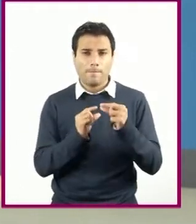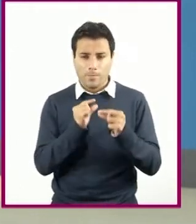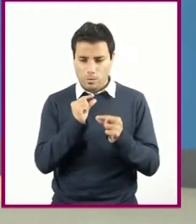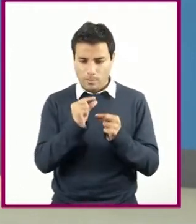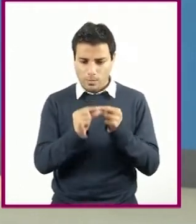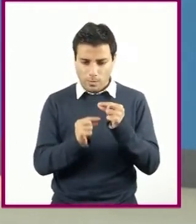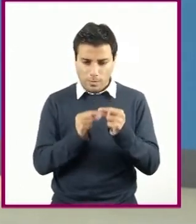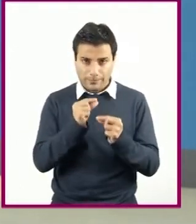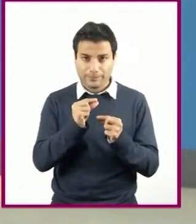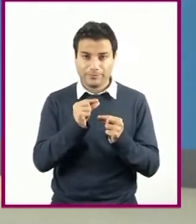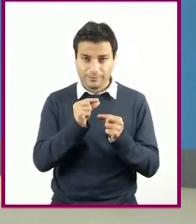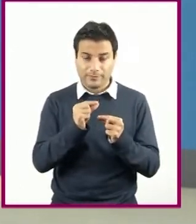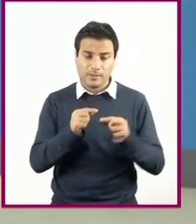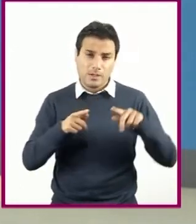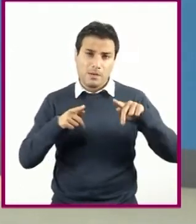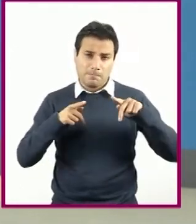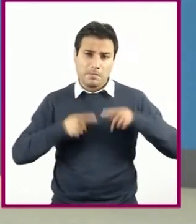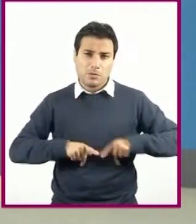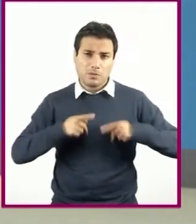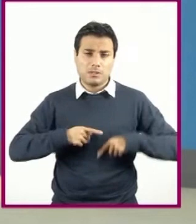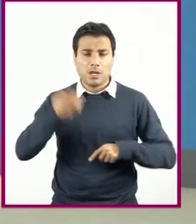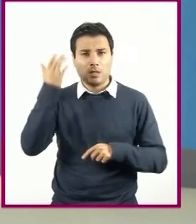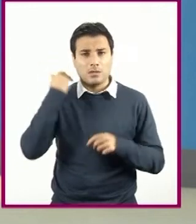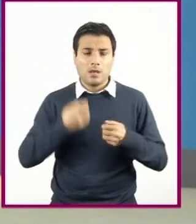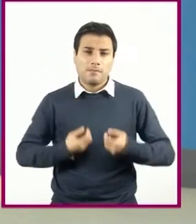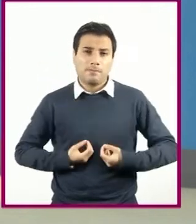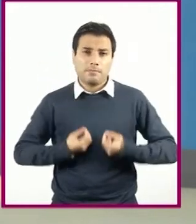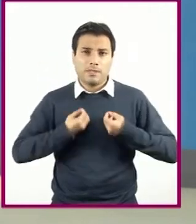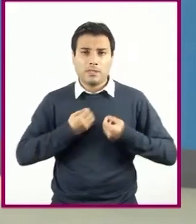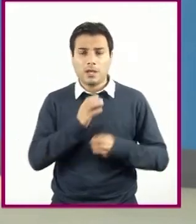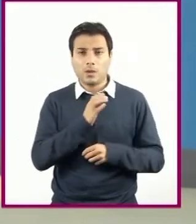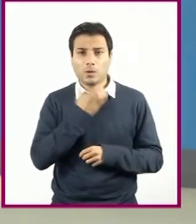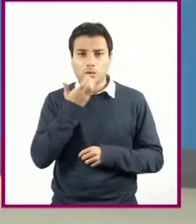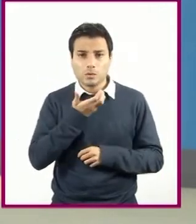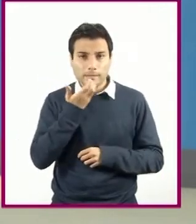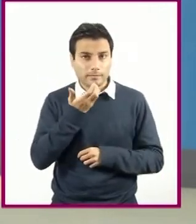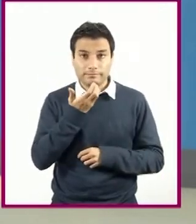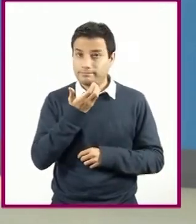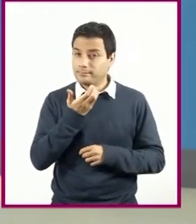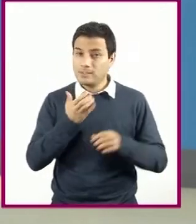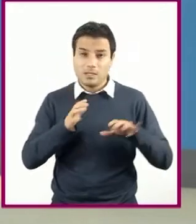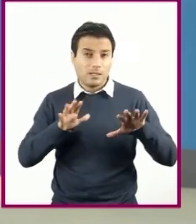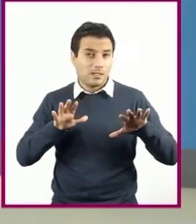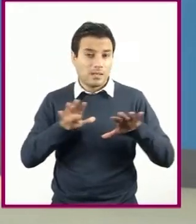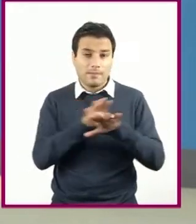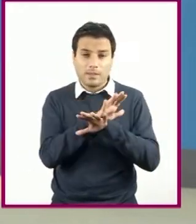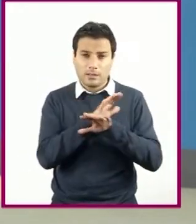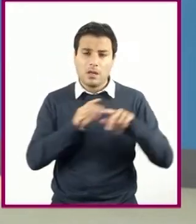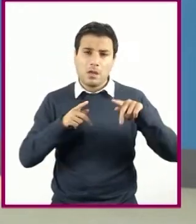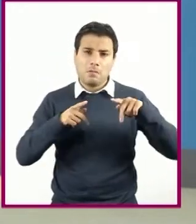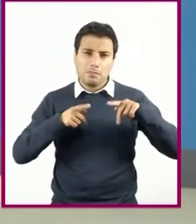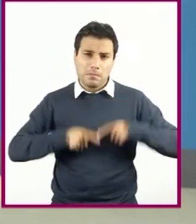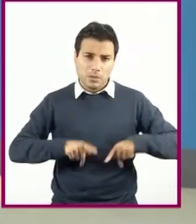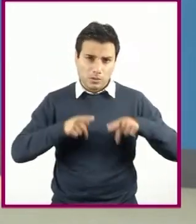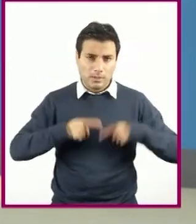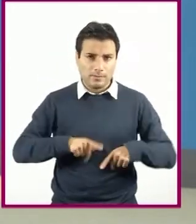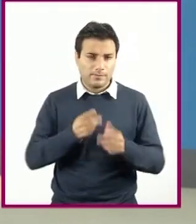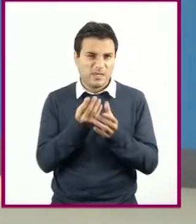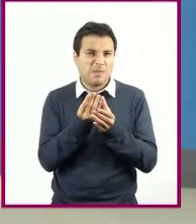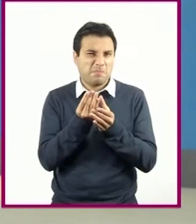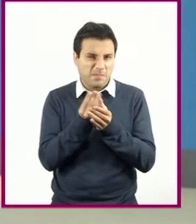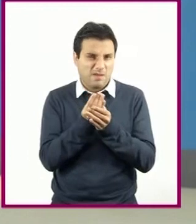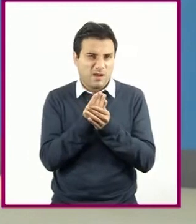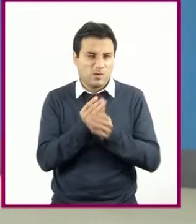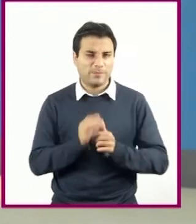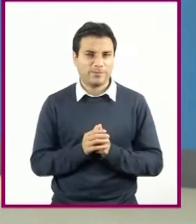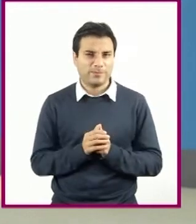se hundió el estilo de vida tradicional y salió a flote un estilo de vida menos formal y más privado.